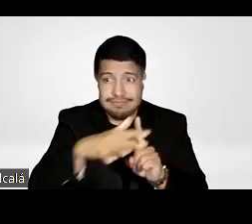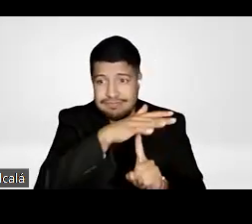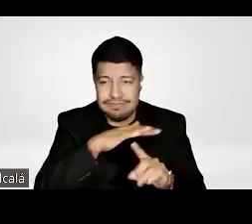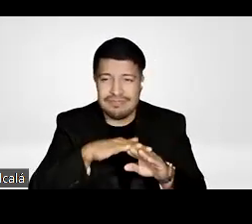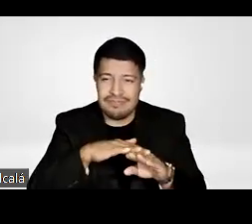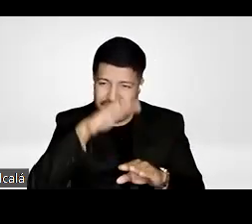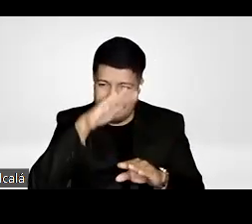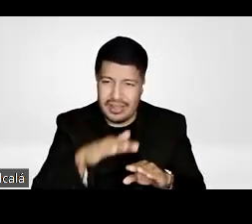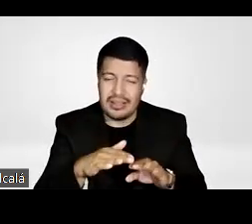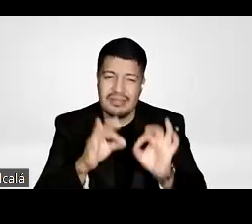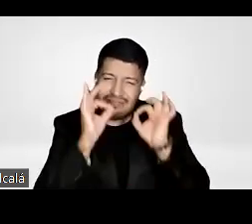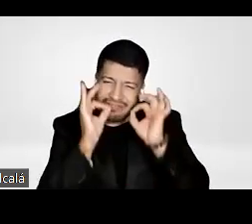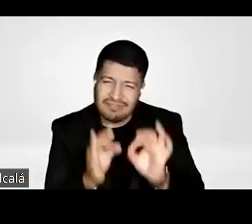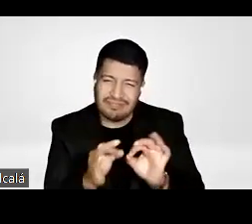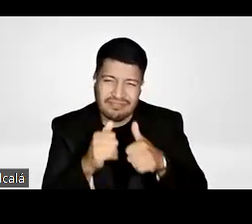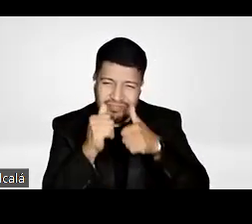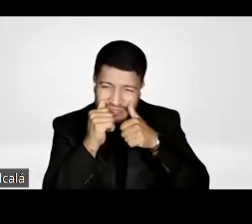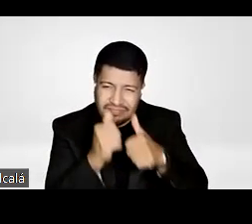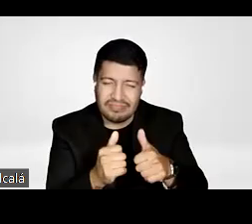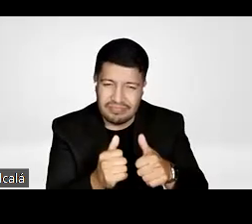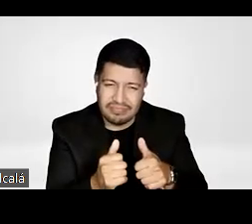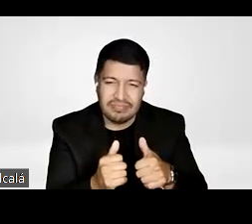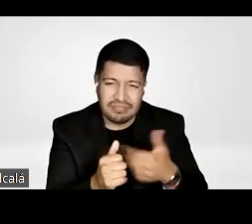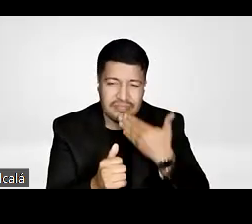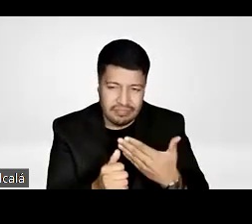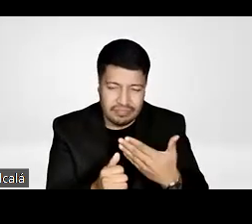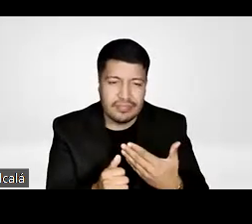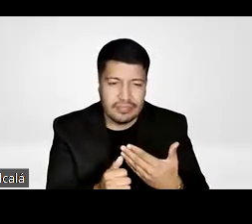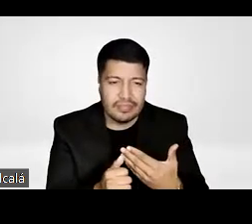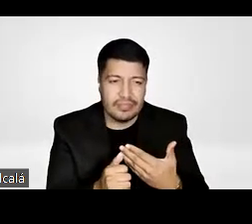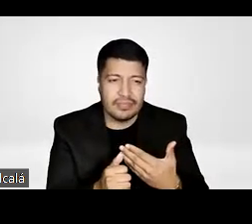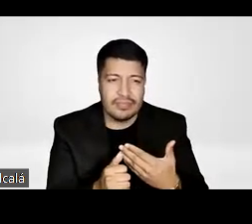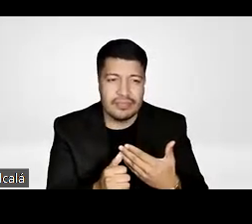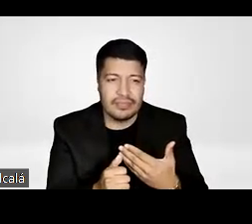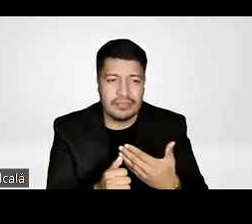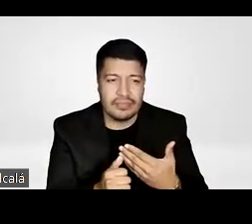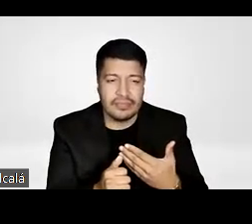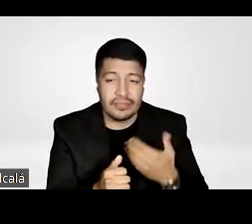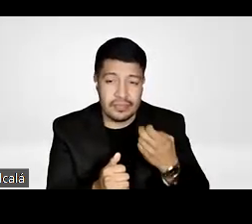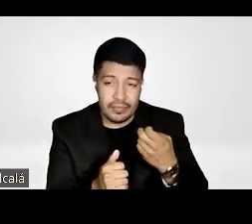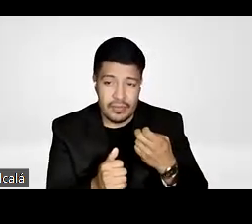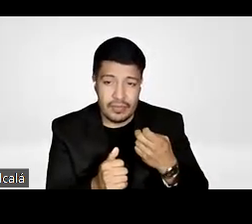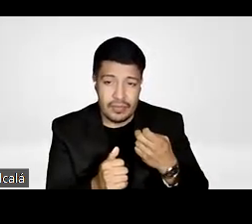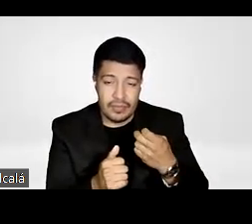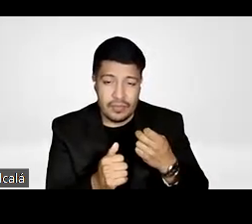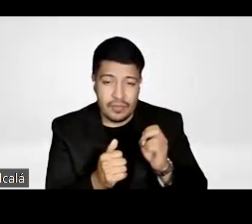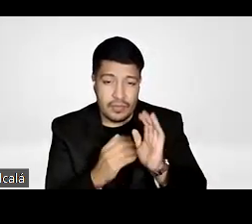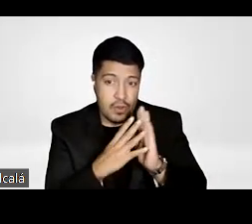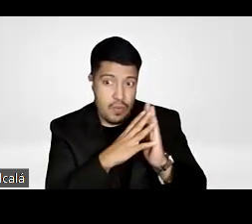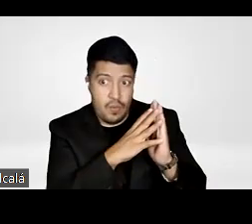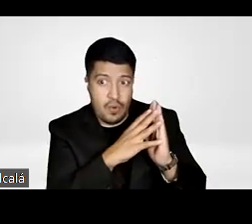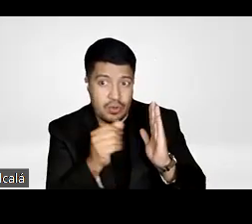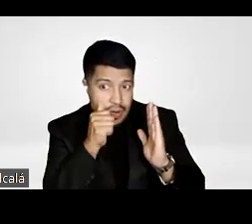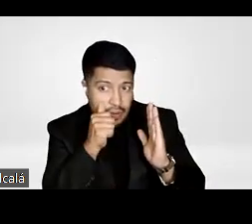integrales y efectivas. Y esto permitirá pasar de un modelo de atención de secuelas a uno de prevención de